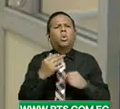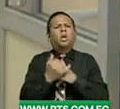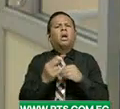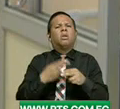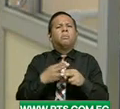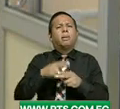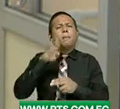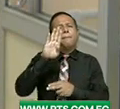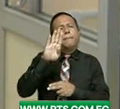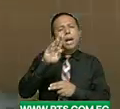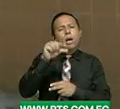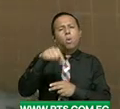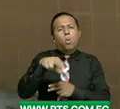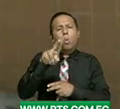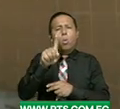informó Julio César